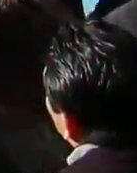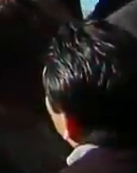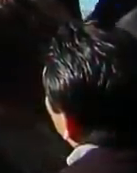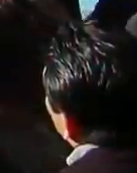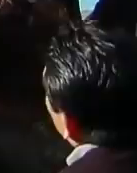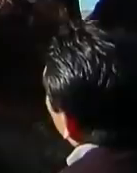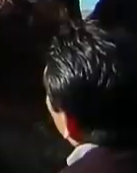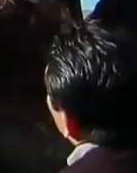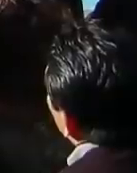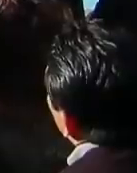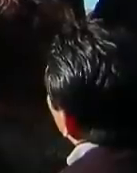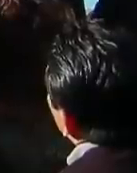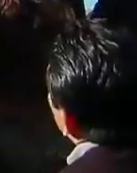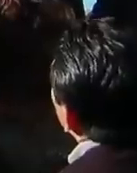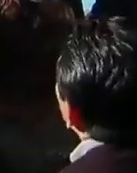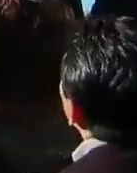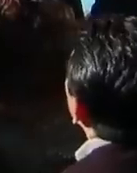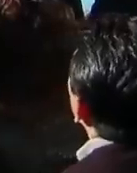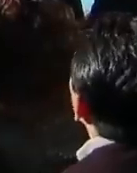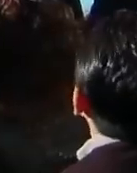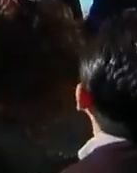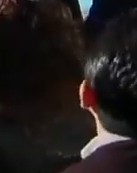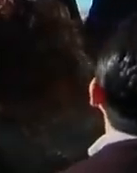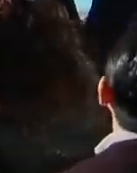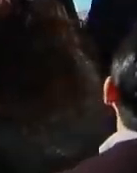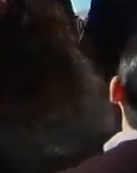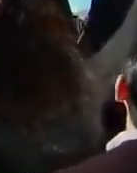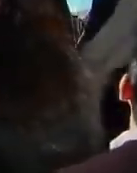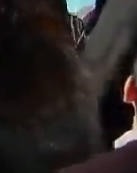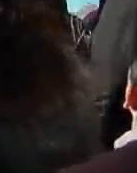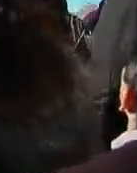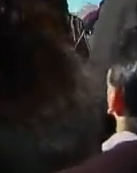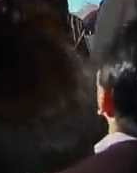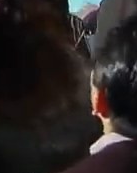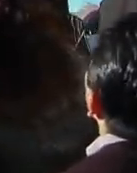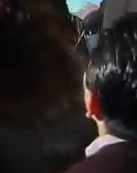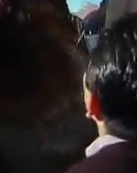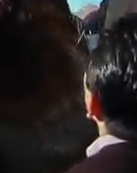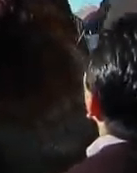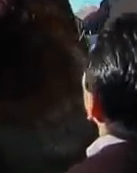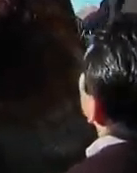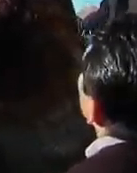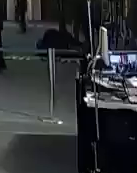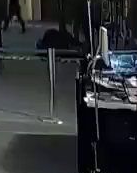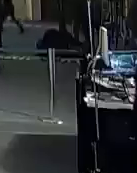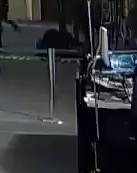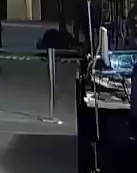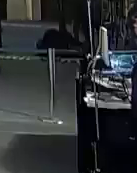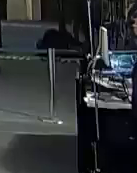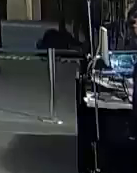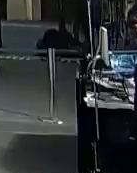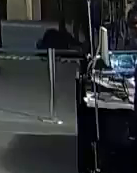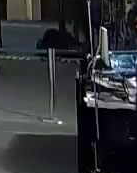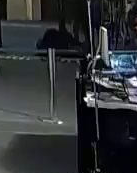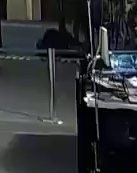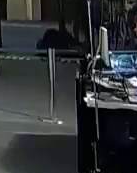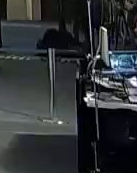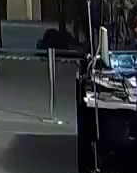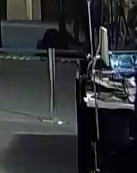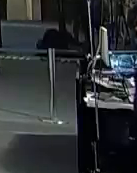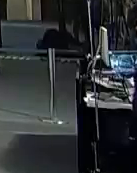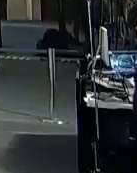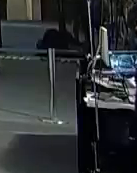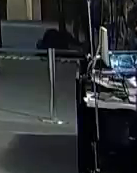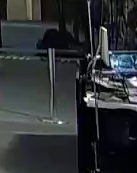La segunda pregunta, muy breve sobre el tema. Una más, porque ya nos vamos. Nos vamos a ver el lunes. Ya más para